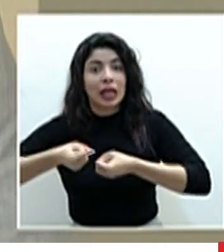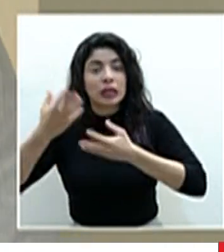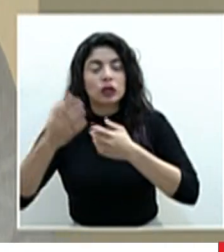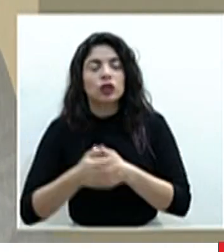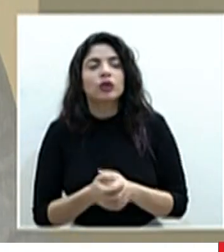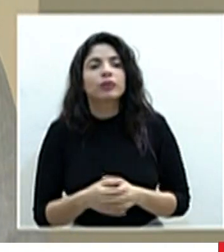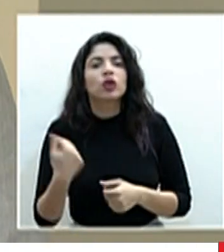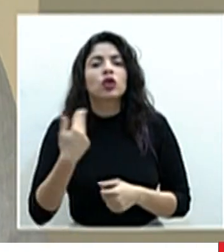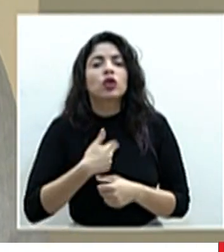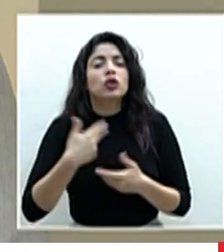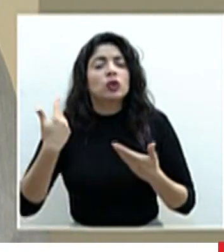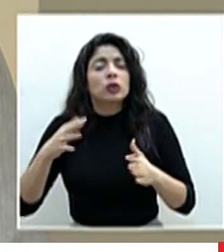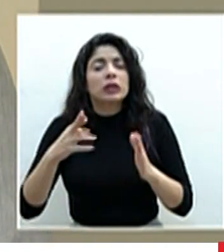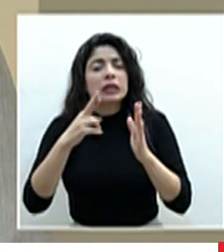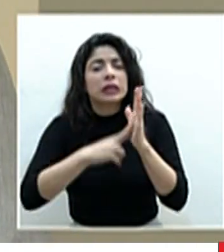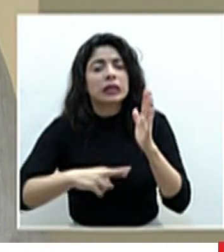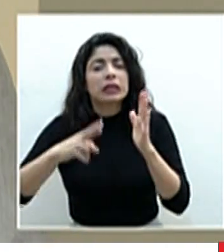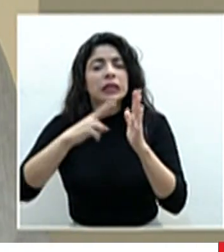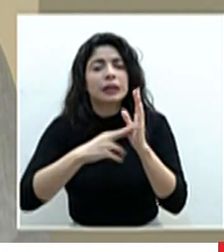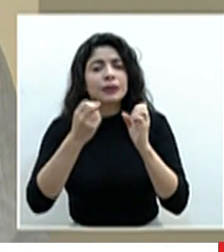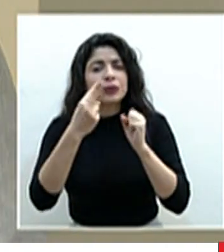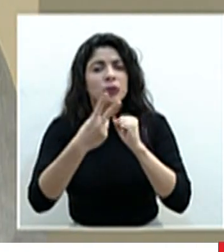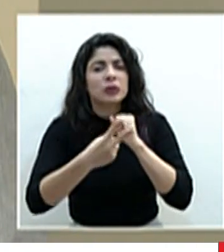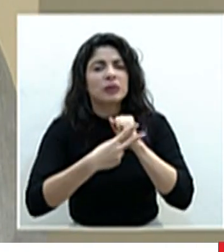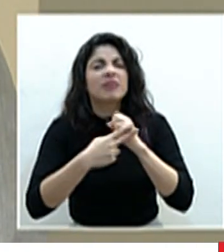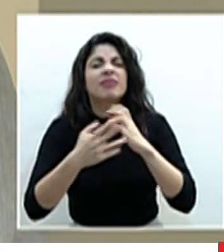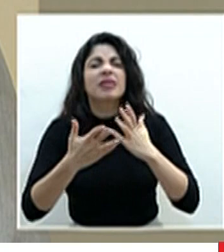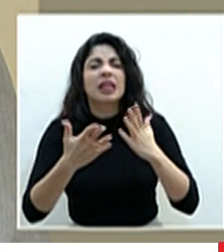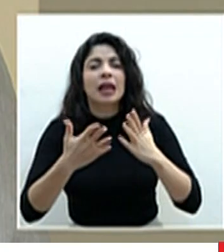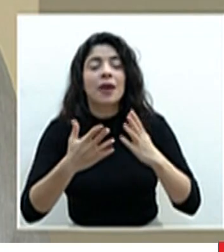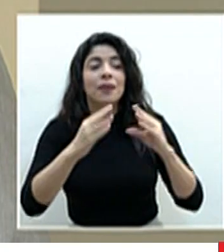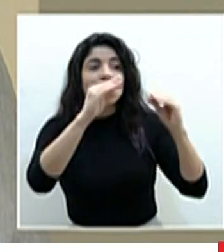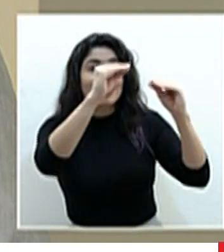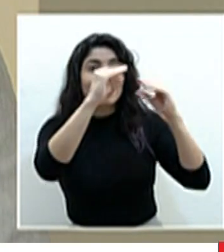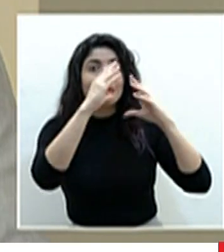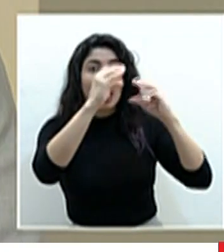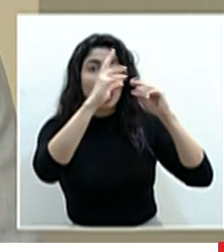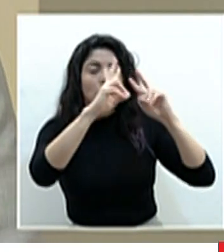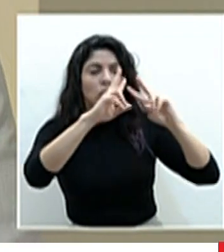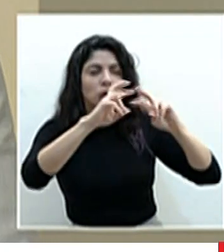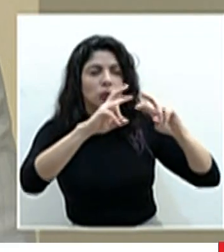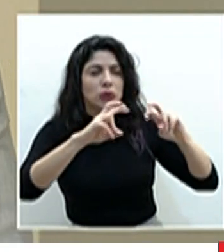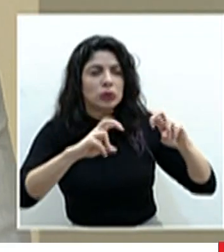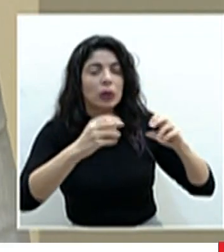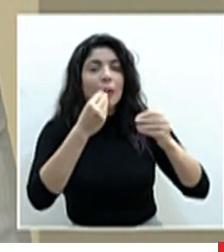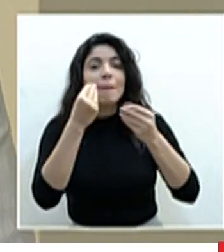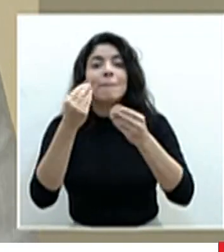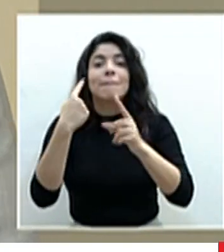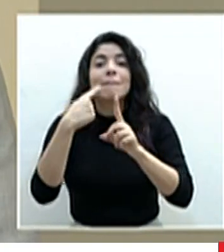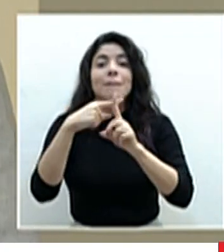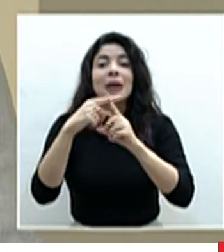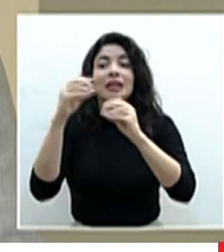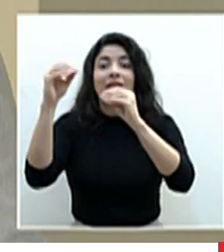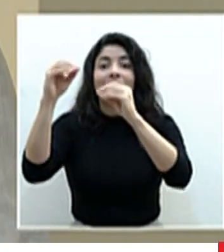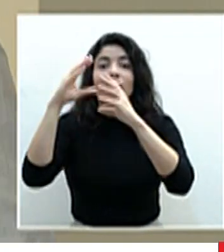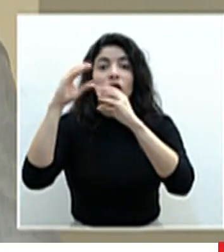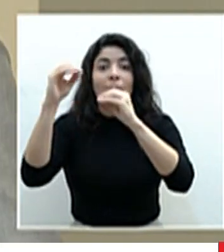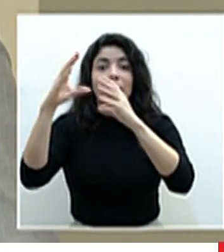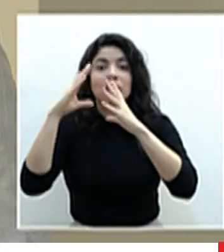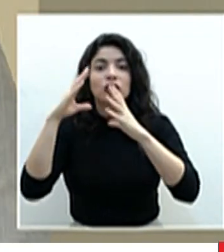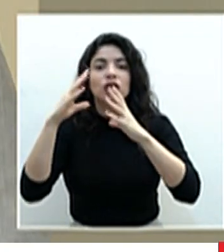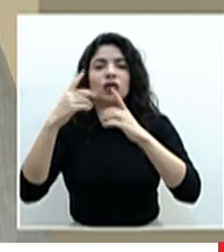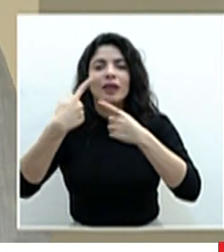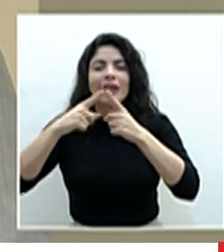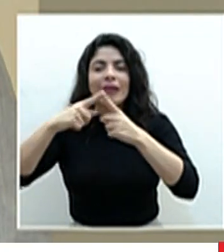lo que hemos venido reforzando constantemente es el análisis de los datos y de la información cualitativa, o sea, de todo lo que